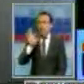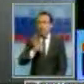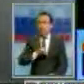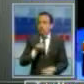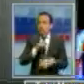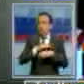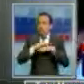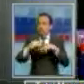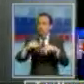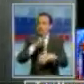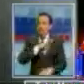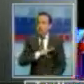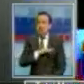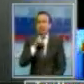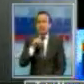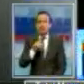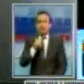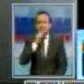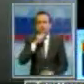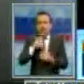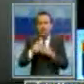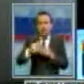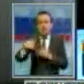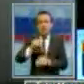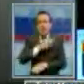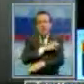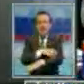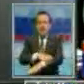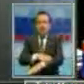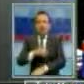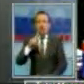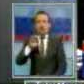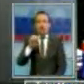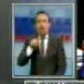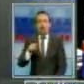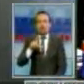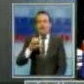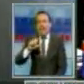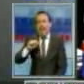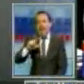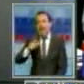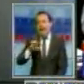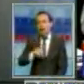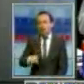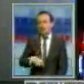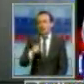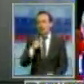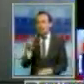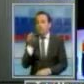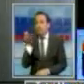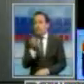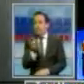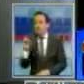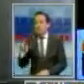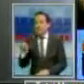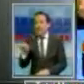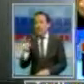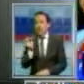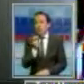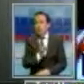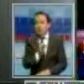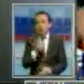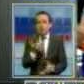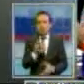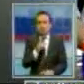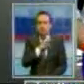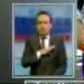Chile. Y no es un tema local, porque el camino falta en la región de Los Lagos. Y es la Panamericana, como me dijo Jaime Orpi. Bueno, es algo que es bueno para todos los